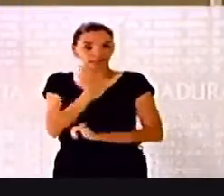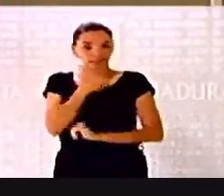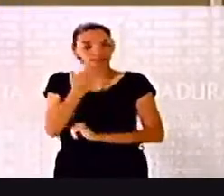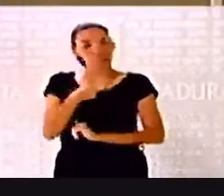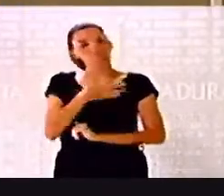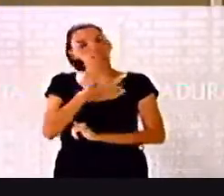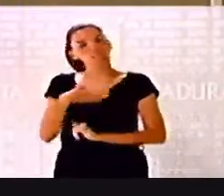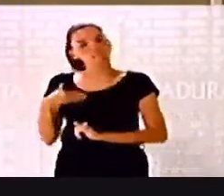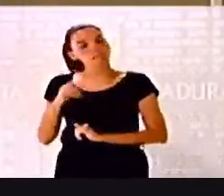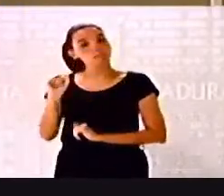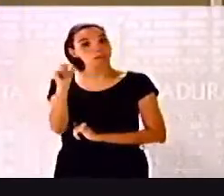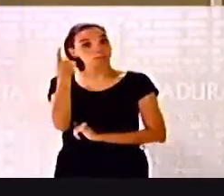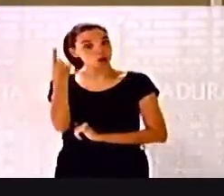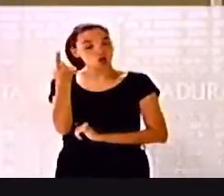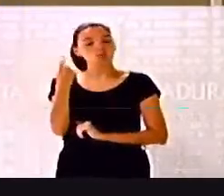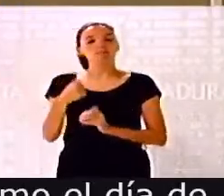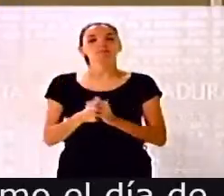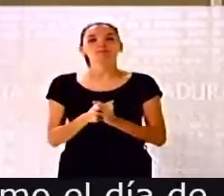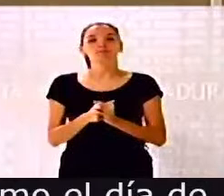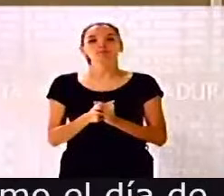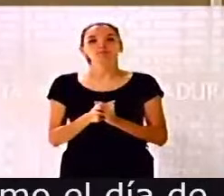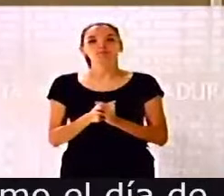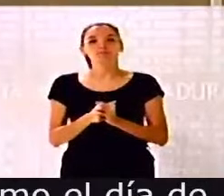quiero, en primer lugar,